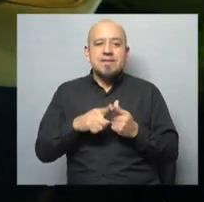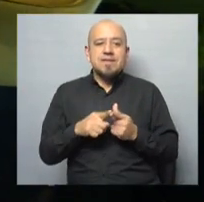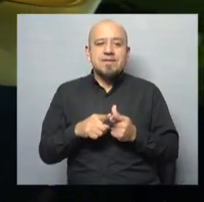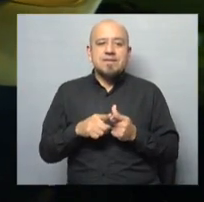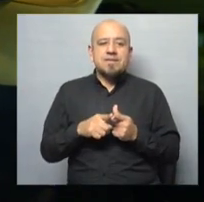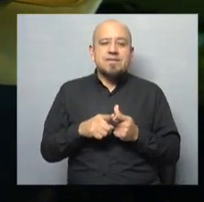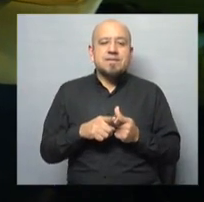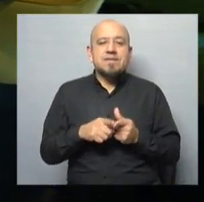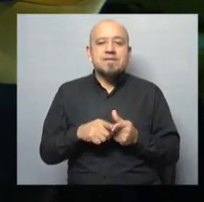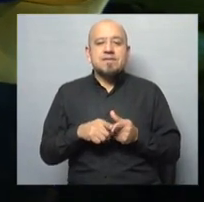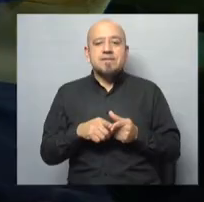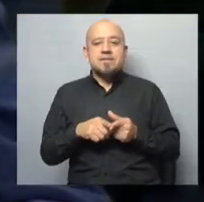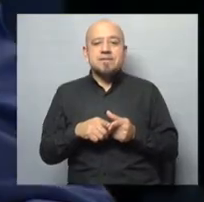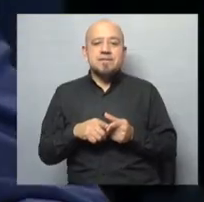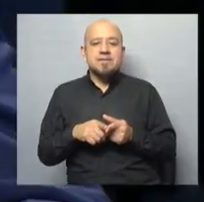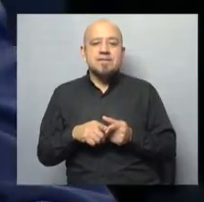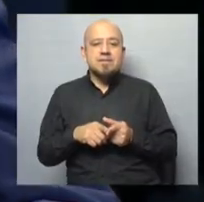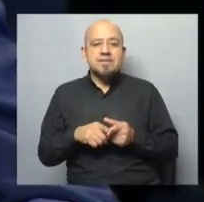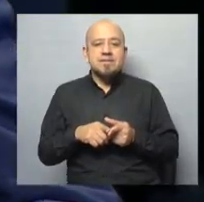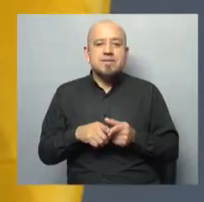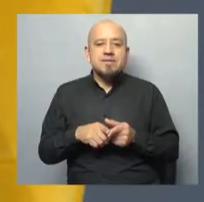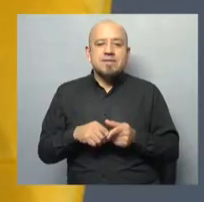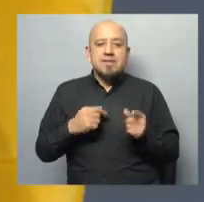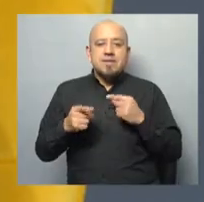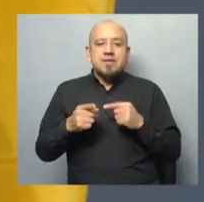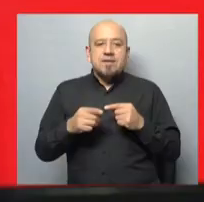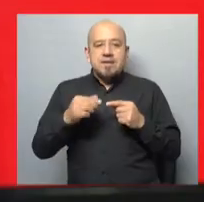estas dos escalones arriba de él una